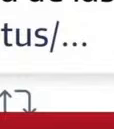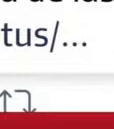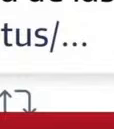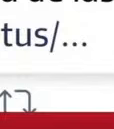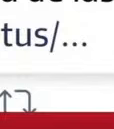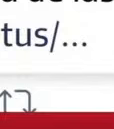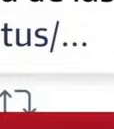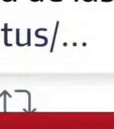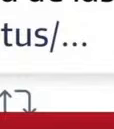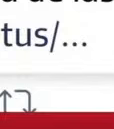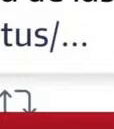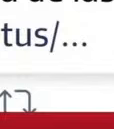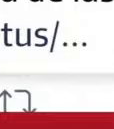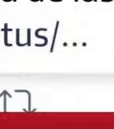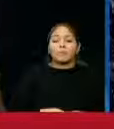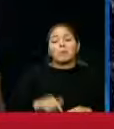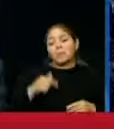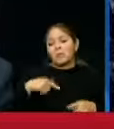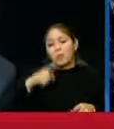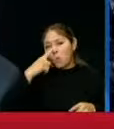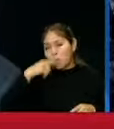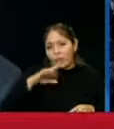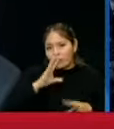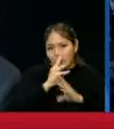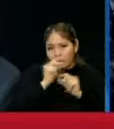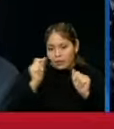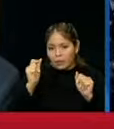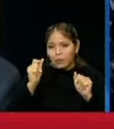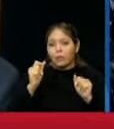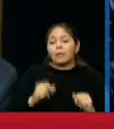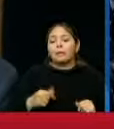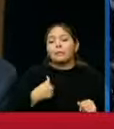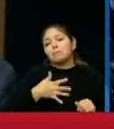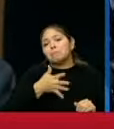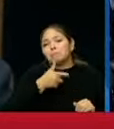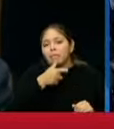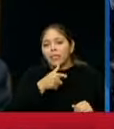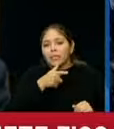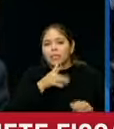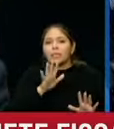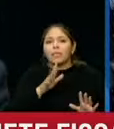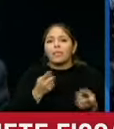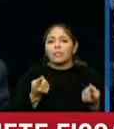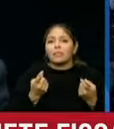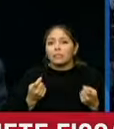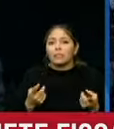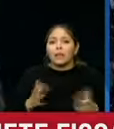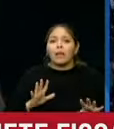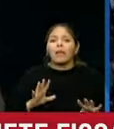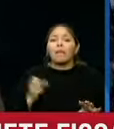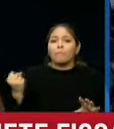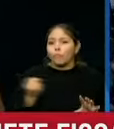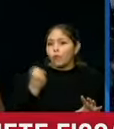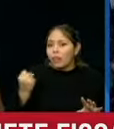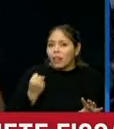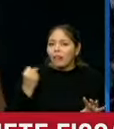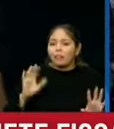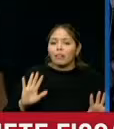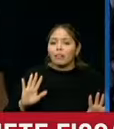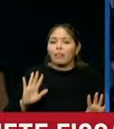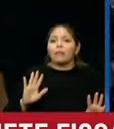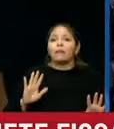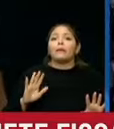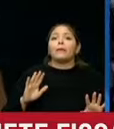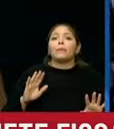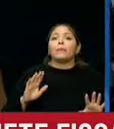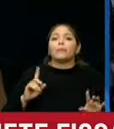140 votos que va a obtener en general, ¿no? Sí, el proyecto. Sí. Sí, Nacho dice que son más, ¿no? Que puede conseguir más. Yo creo que pueden